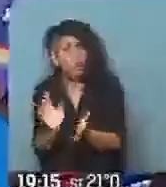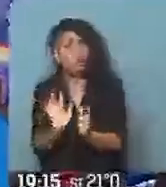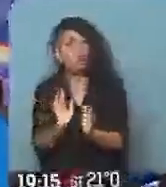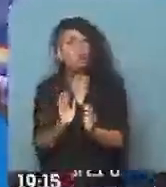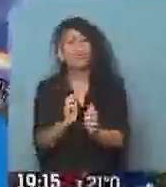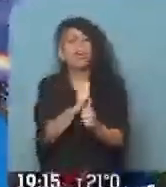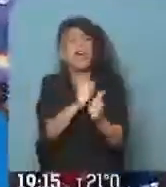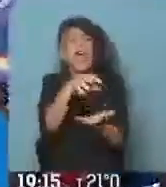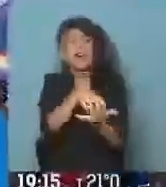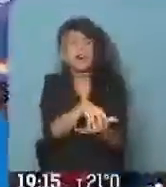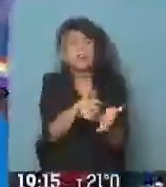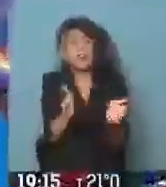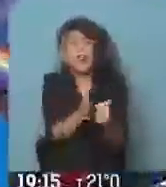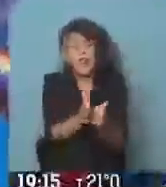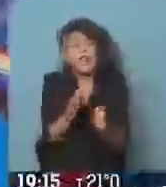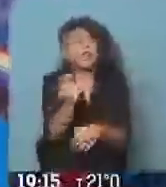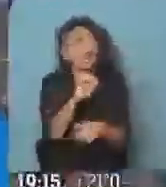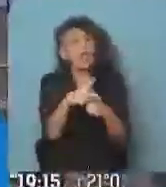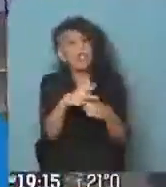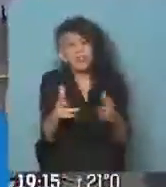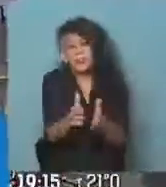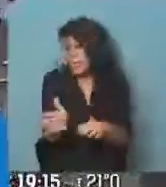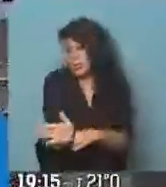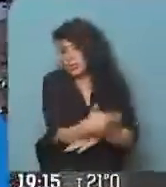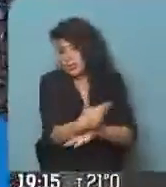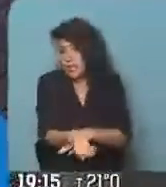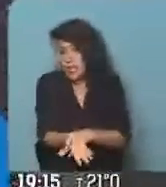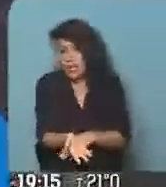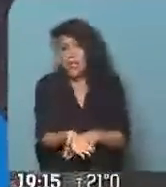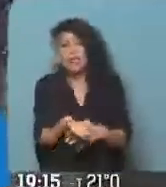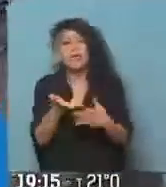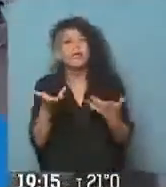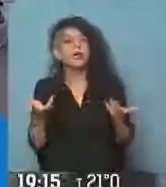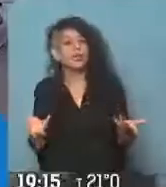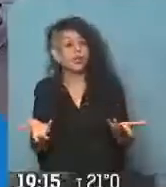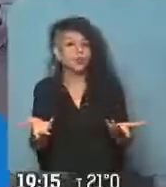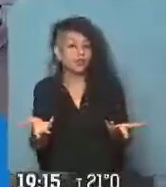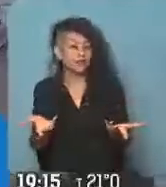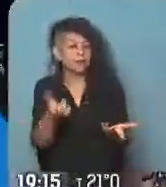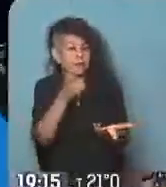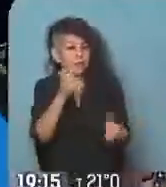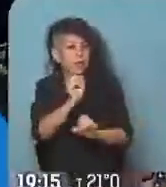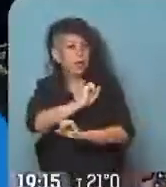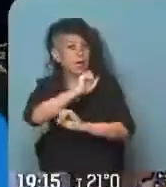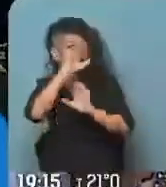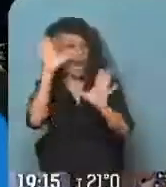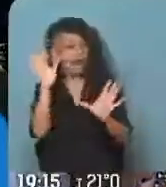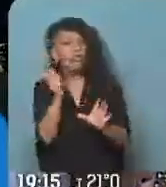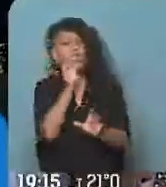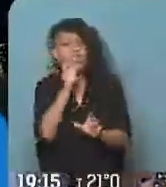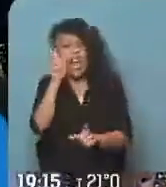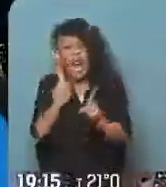y medianas empresas, pequeños talleres, de manera que está claro que si alguno lo